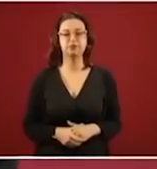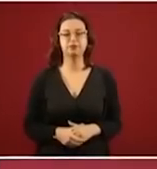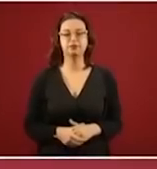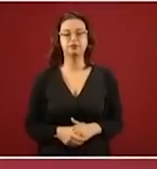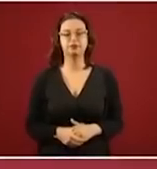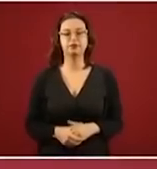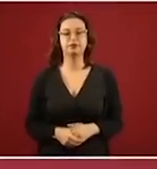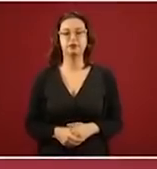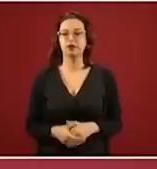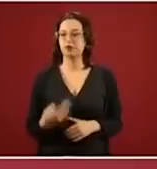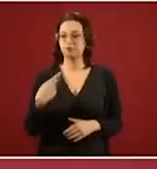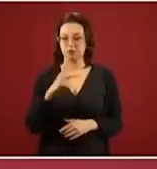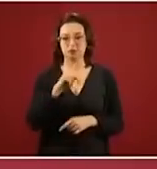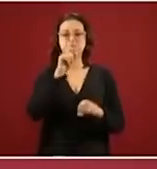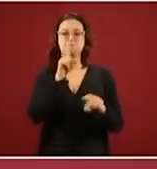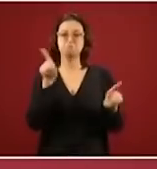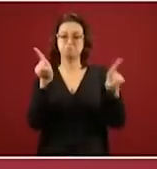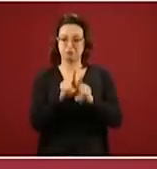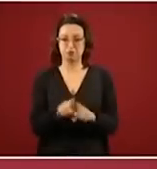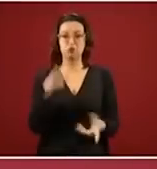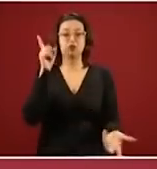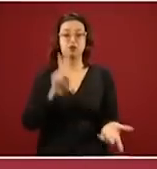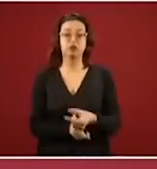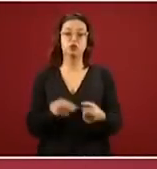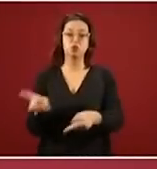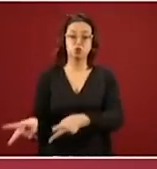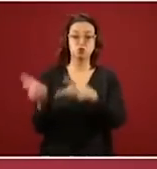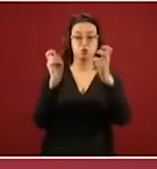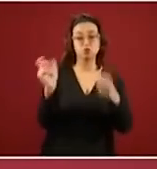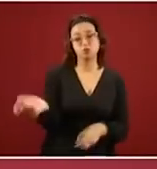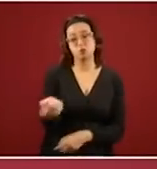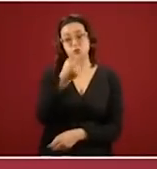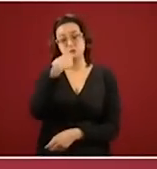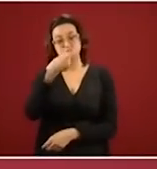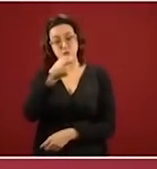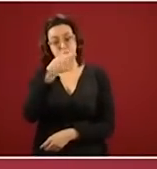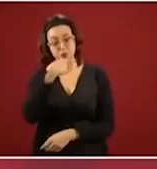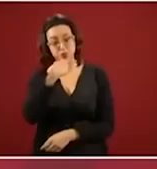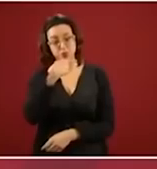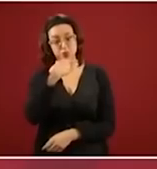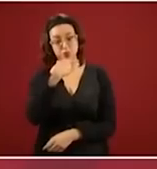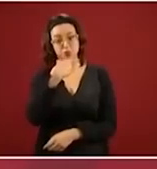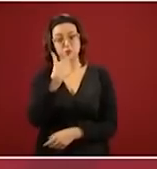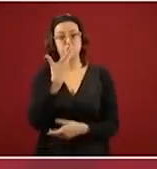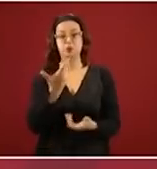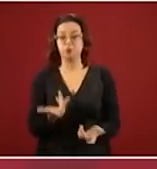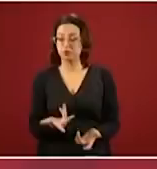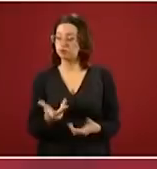se va a acabar el bache con kane el tráfico de medicamentos